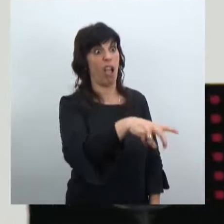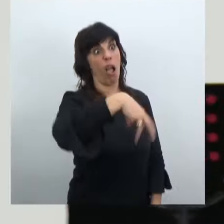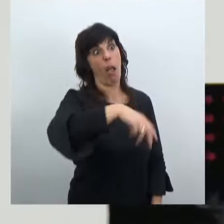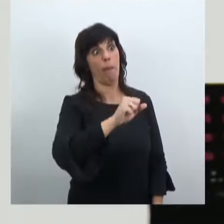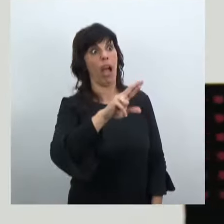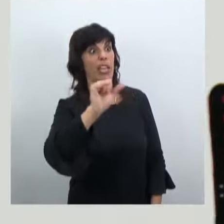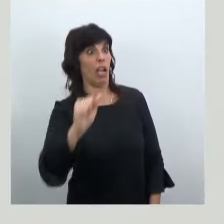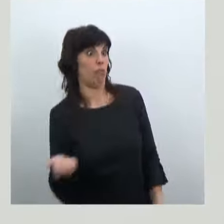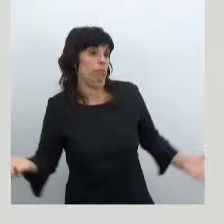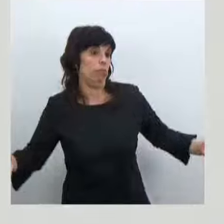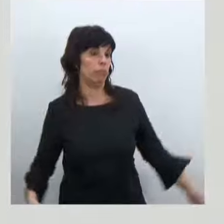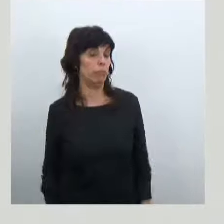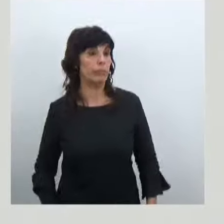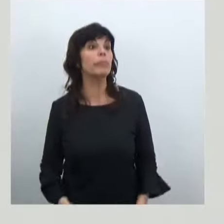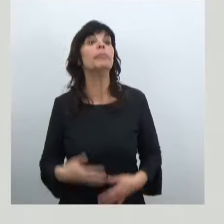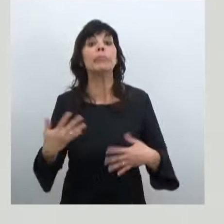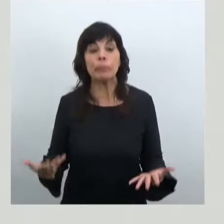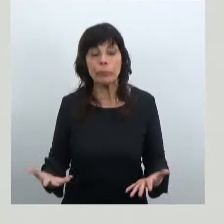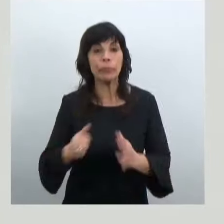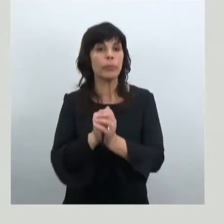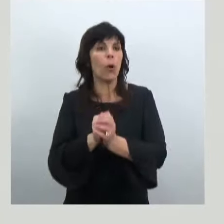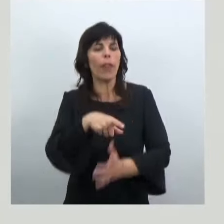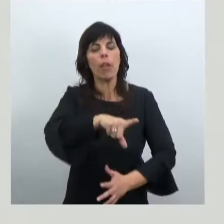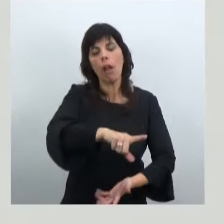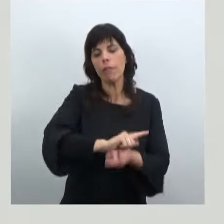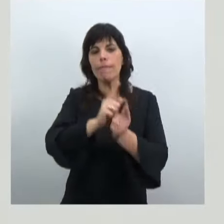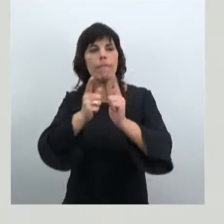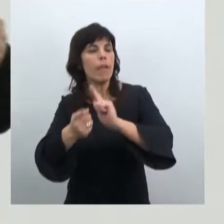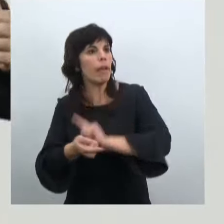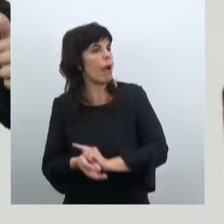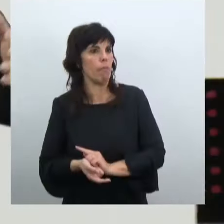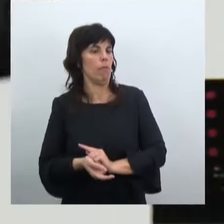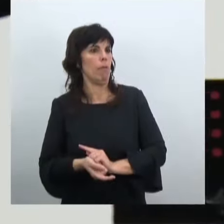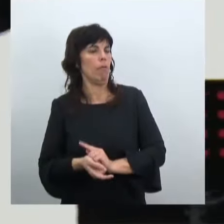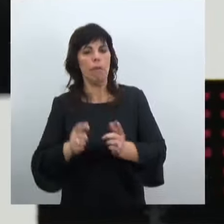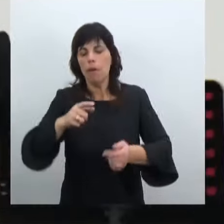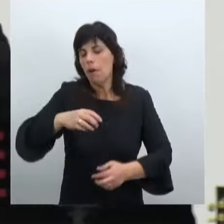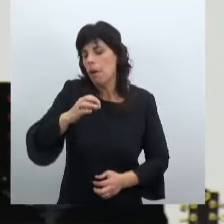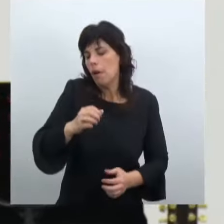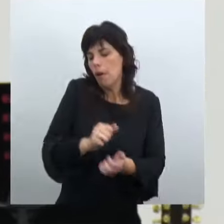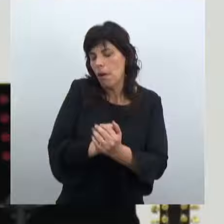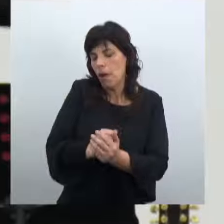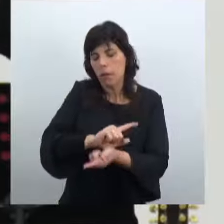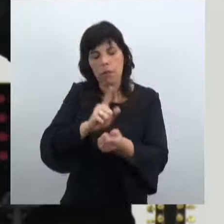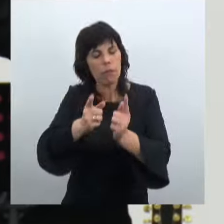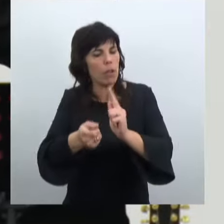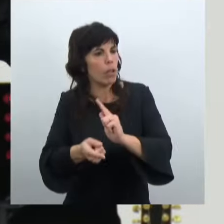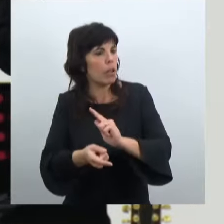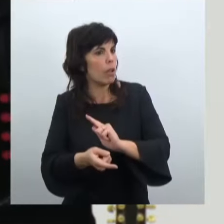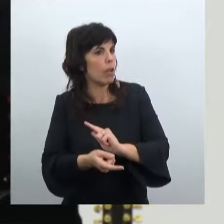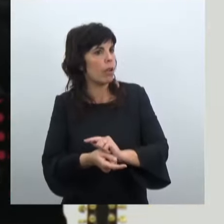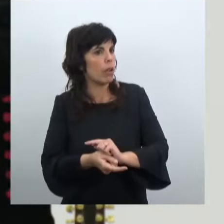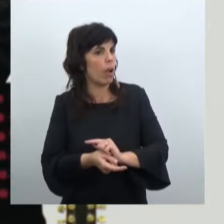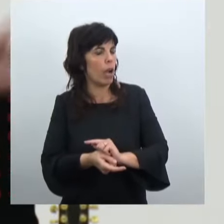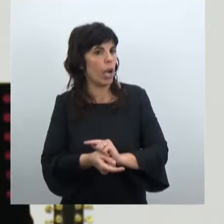¿A que sí? Por eso, oración te cambia, oración te cambia, oración te cambia, sin que hagas el